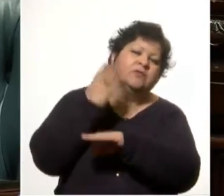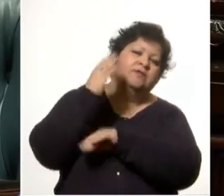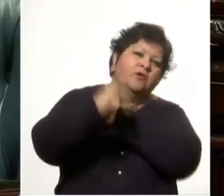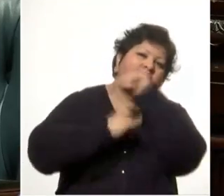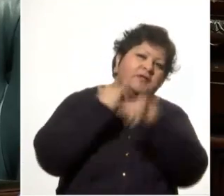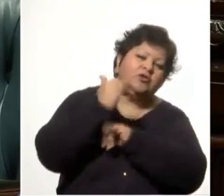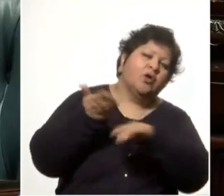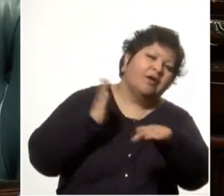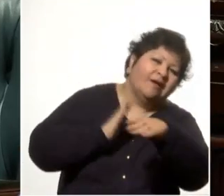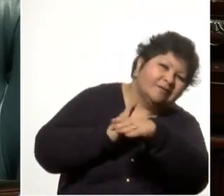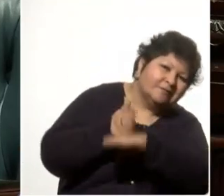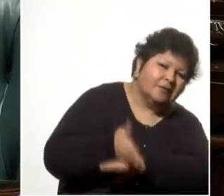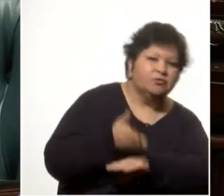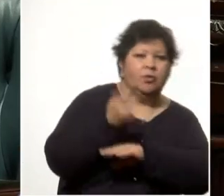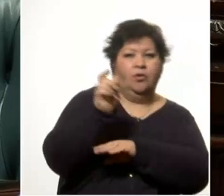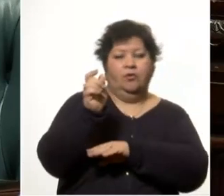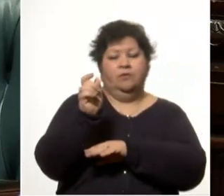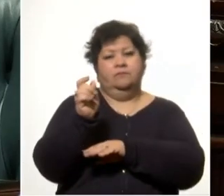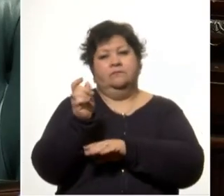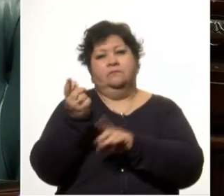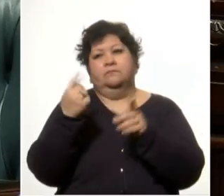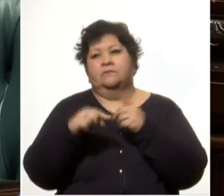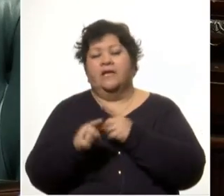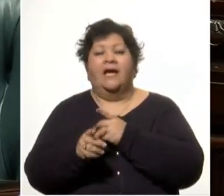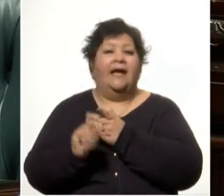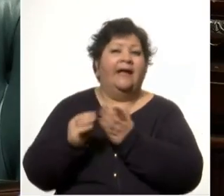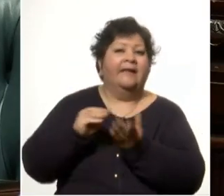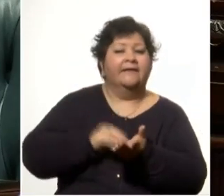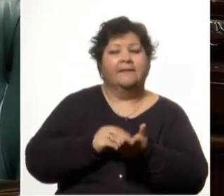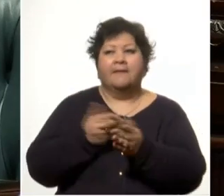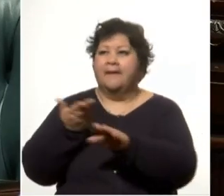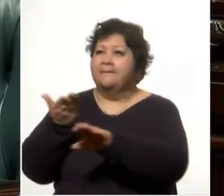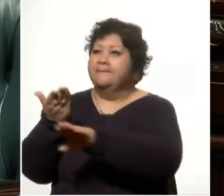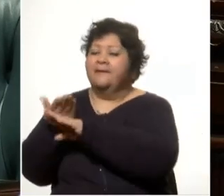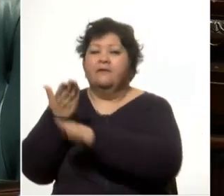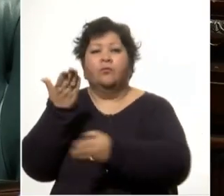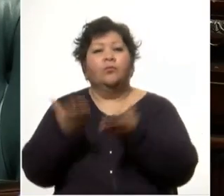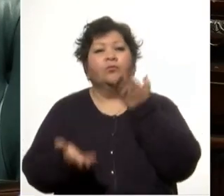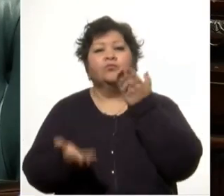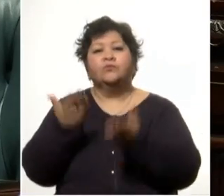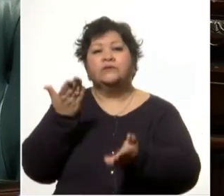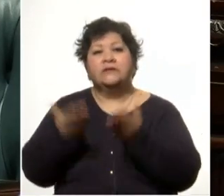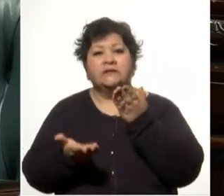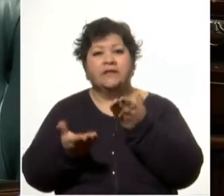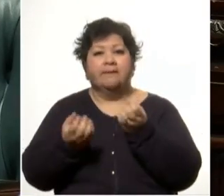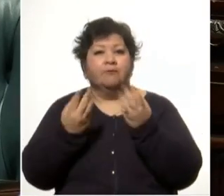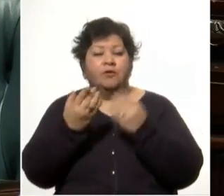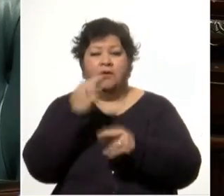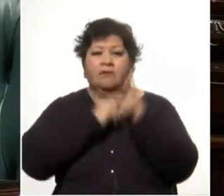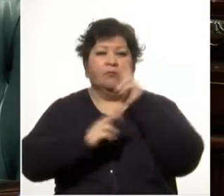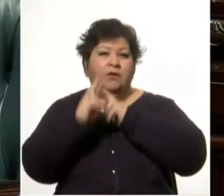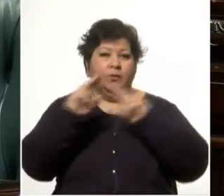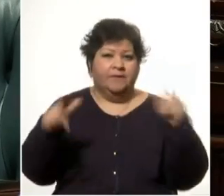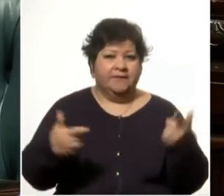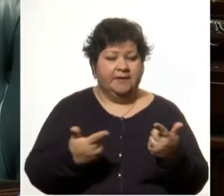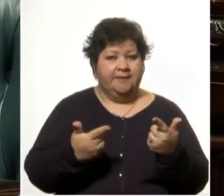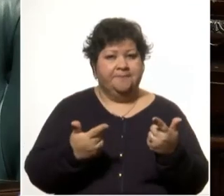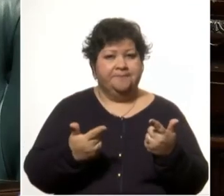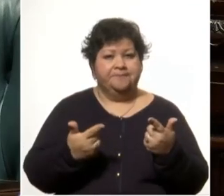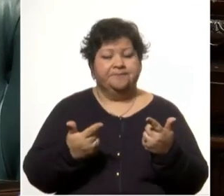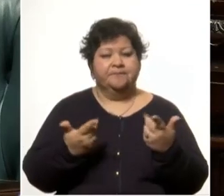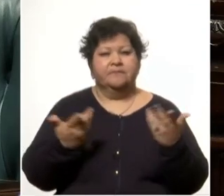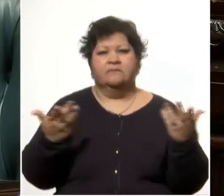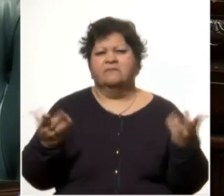información pública, y hasta tuvimos que recurrir a la justicia ante la ausencia de respuestas. Qué